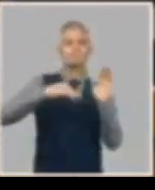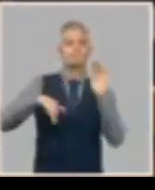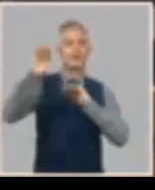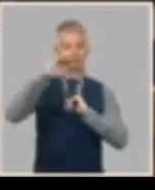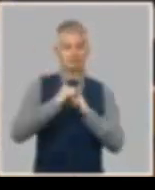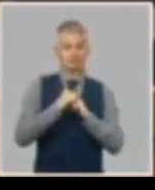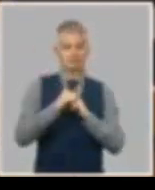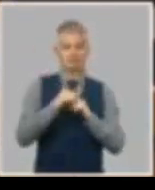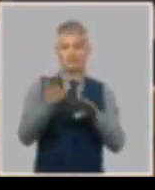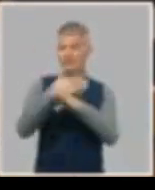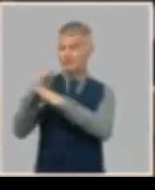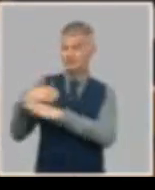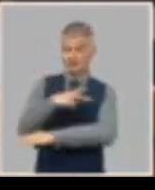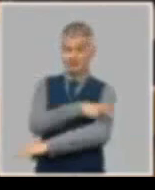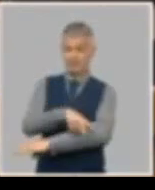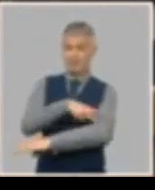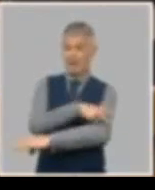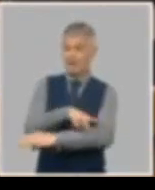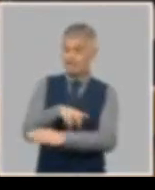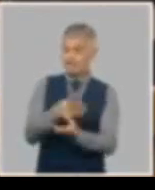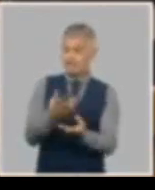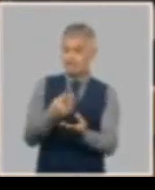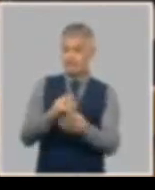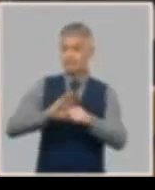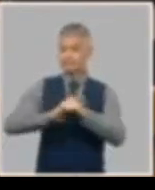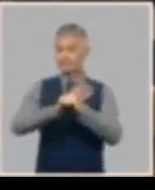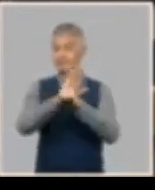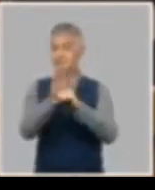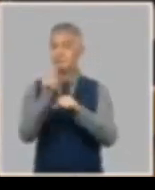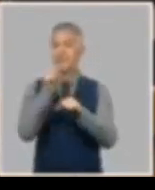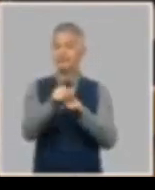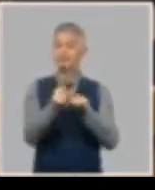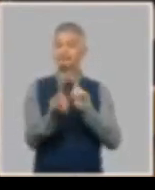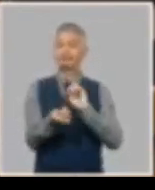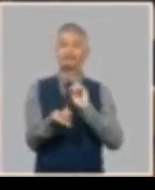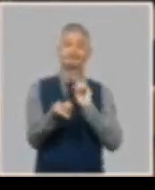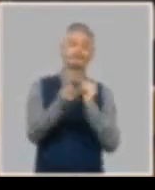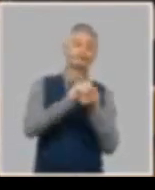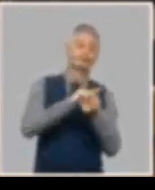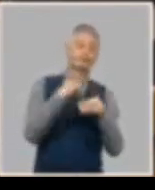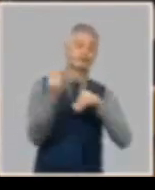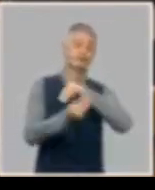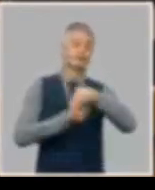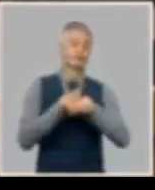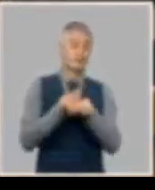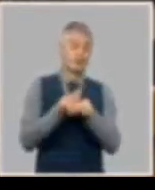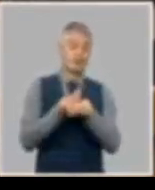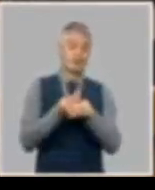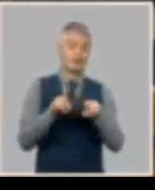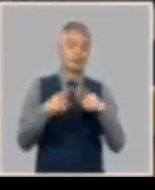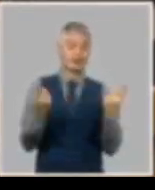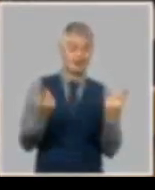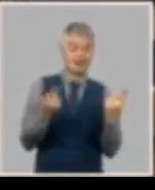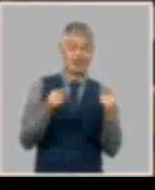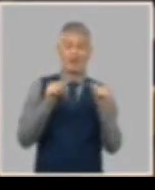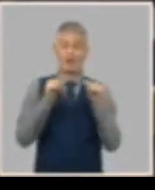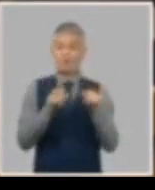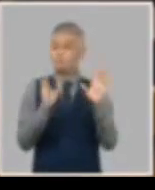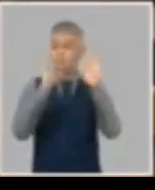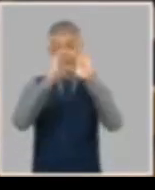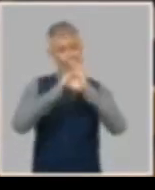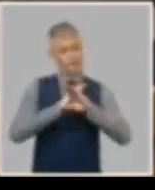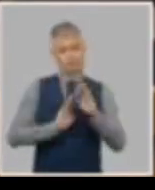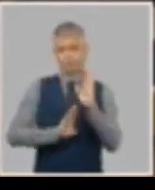regiones y países lakovic 19 nos ha obligado a modificar todas las previsiones el hecho es que no habrá crecimiento